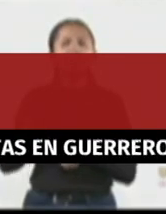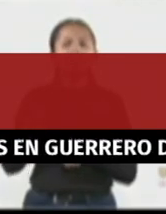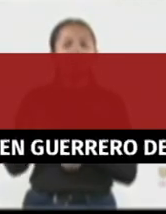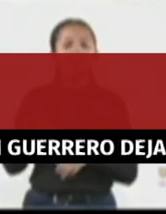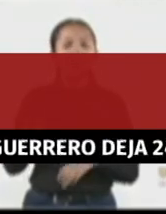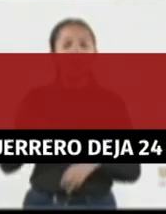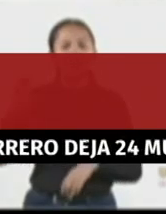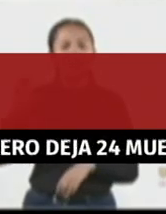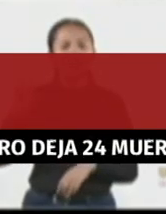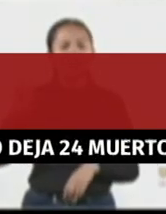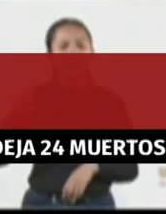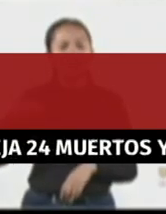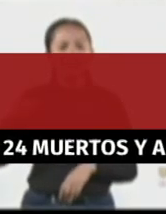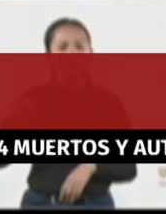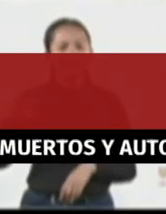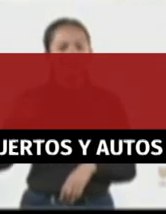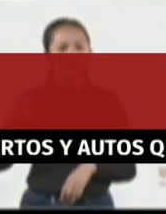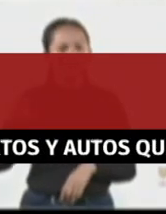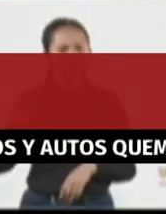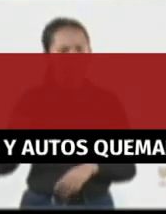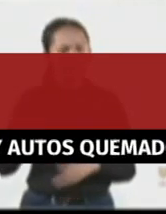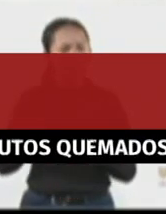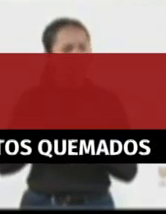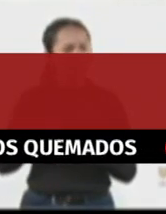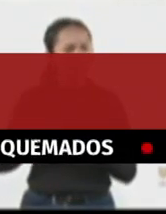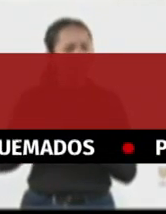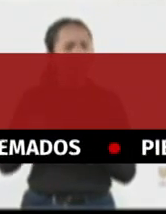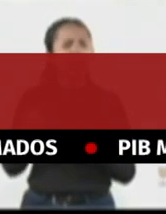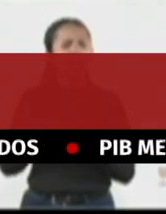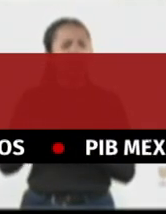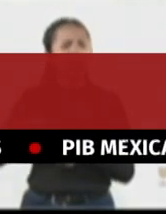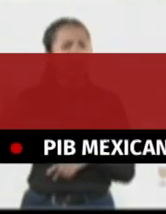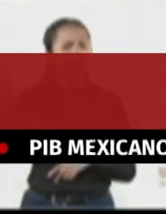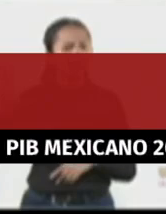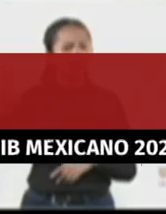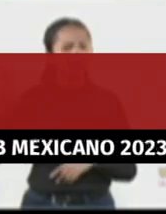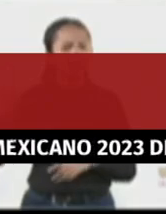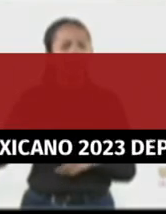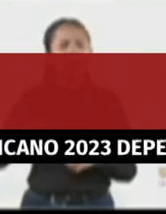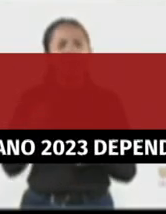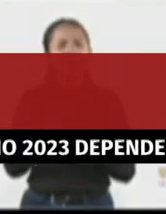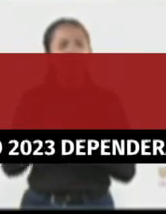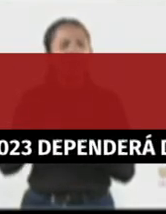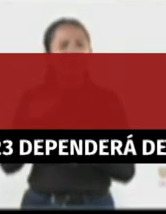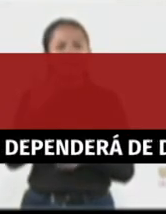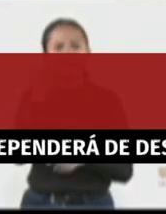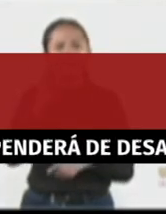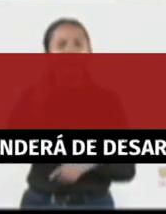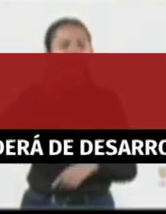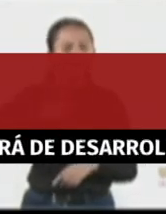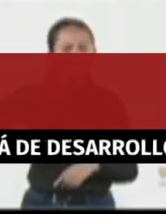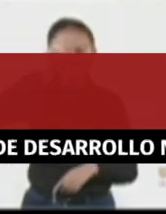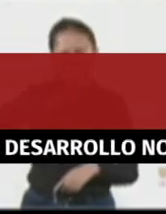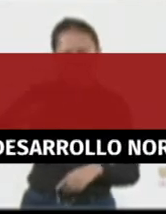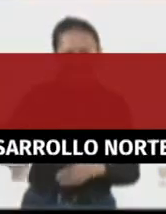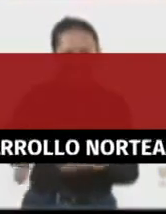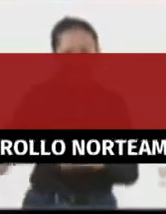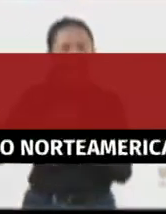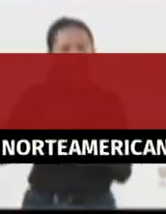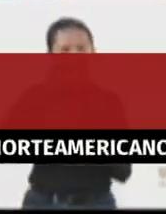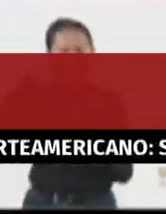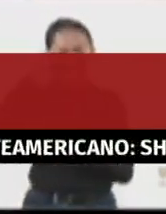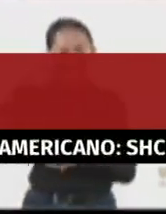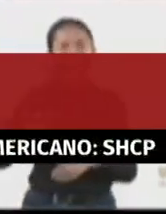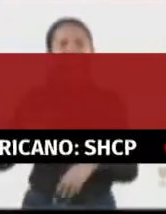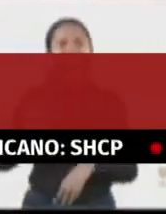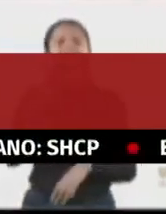Científica. ¿Quién quiere ser matemática? ¿Quién quiere ser jefa de gobierno? ¿Quién